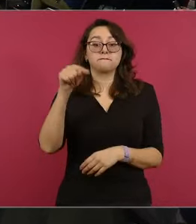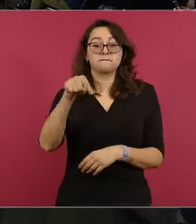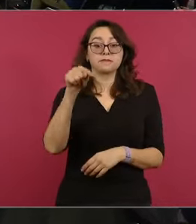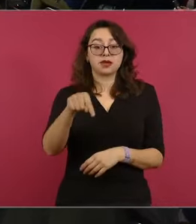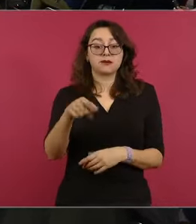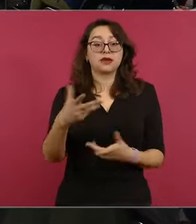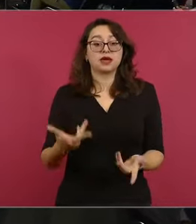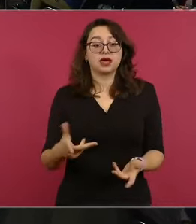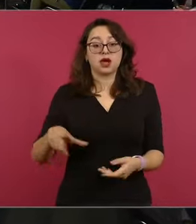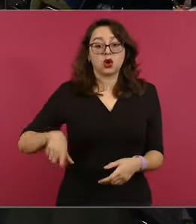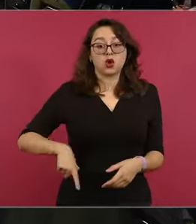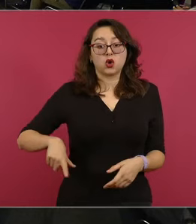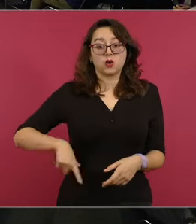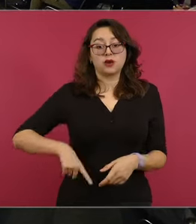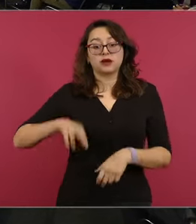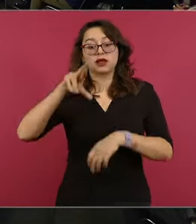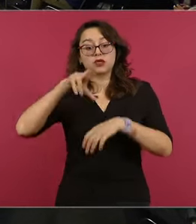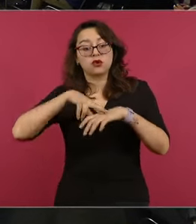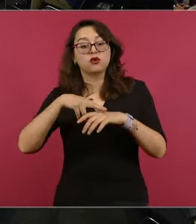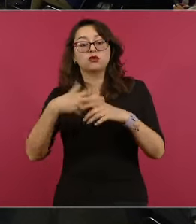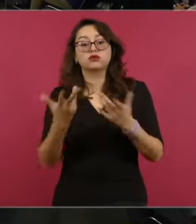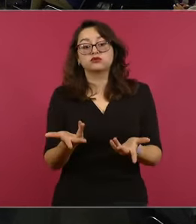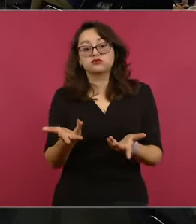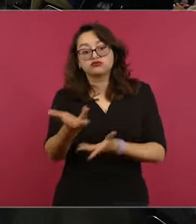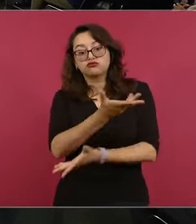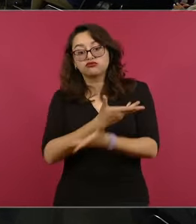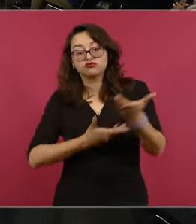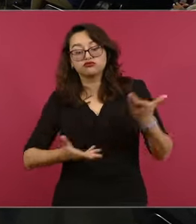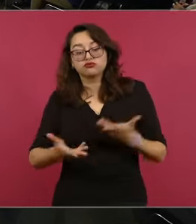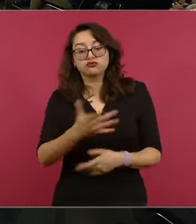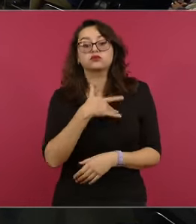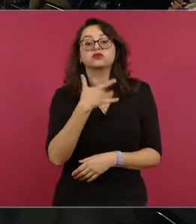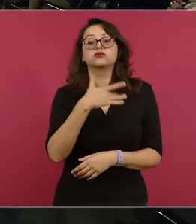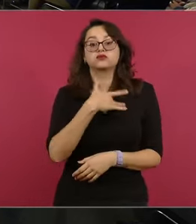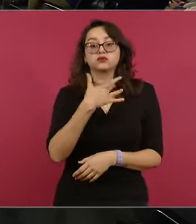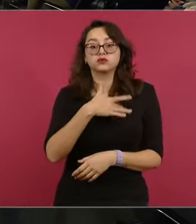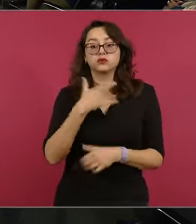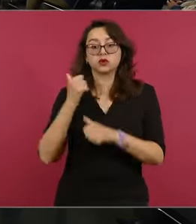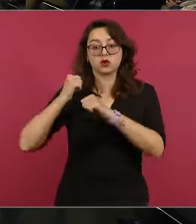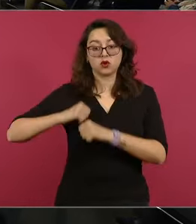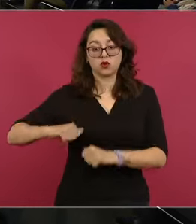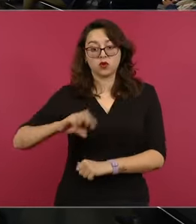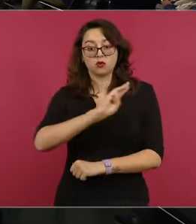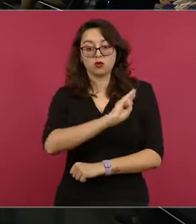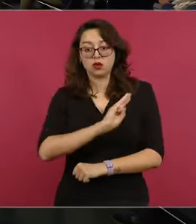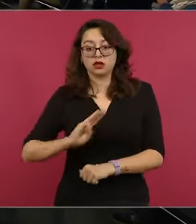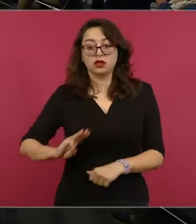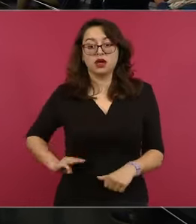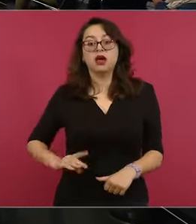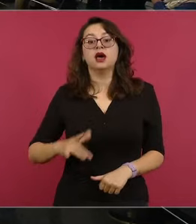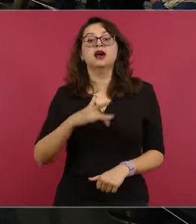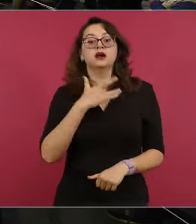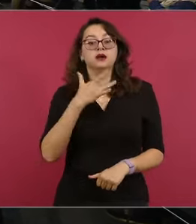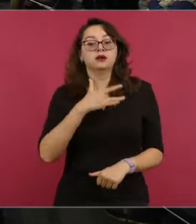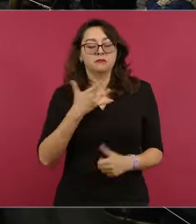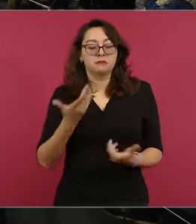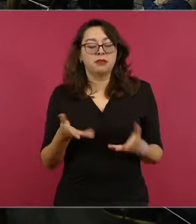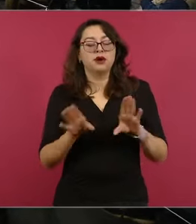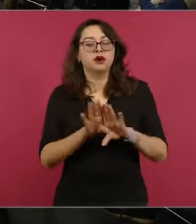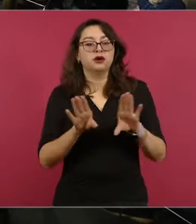del gobernador Durazo, de las autoridades municipales, para ver qué